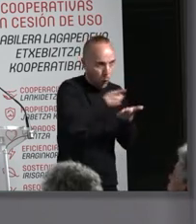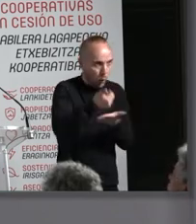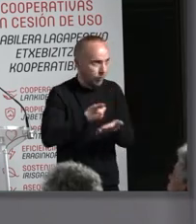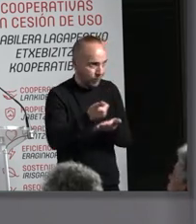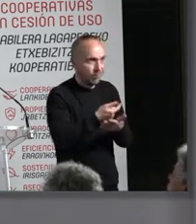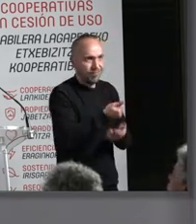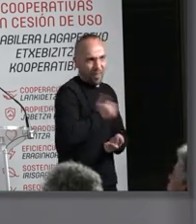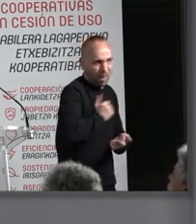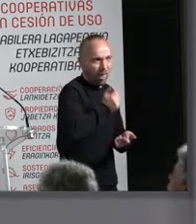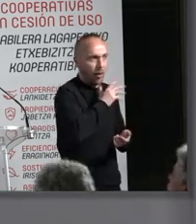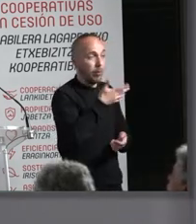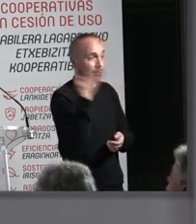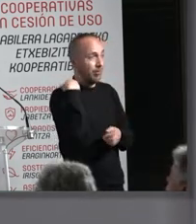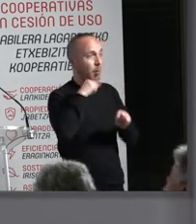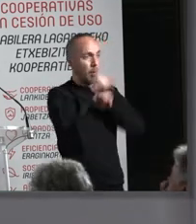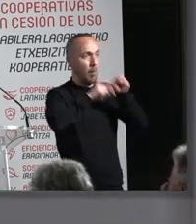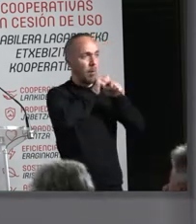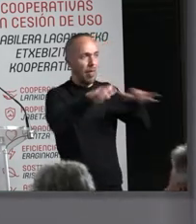¿no? Entonces, de ahí,